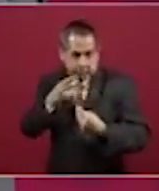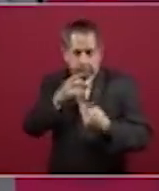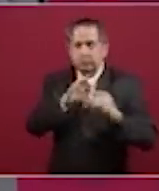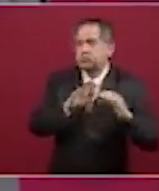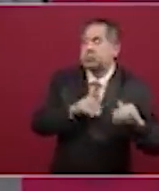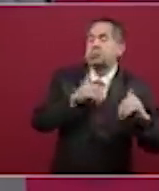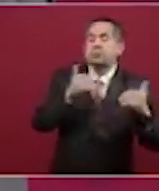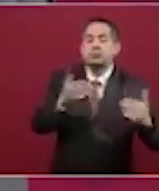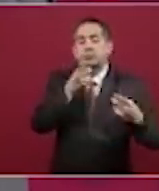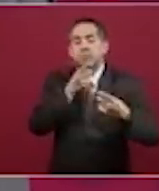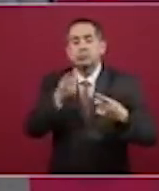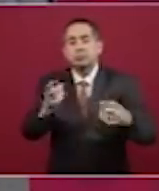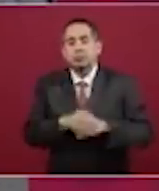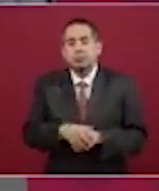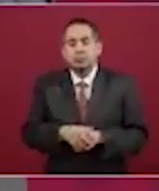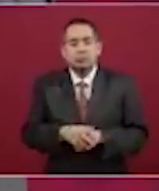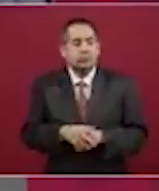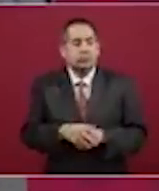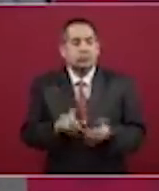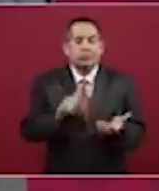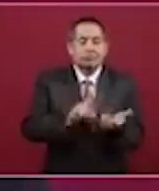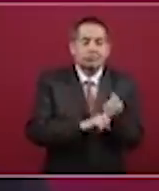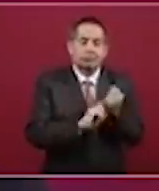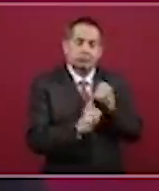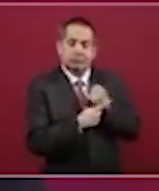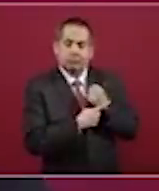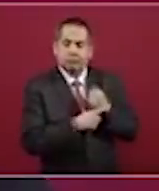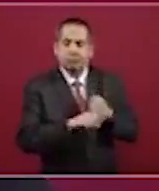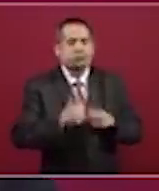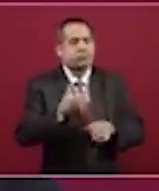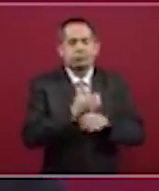afuera y habían otros acuerdos.